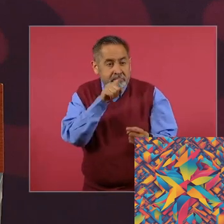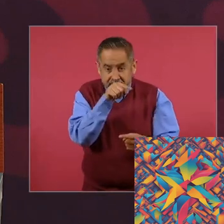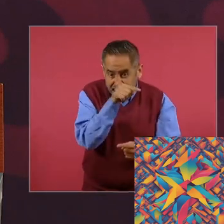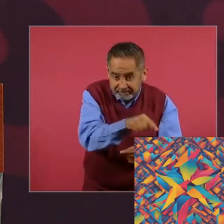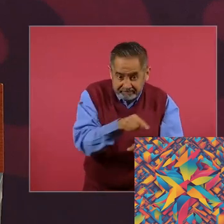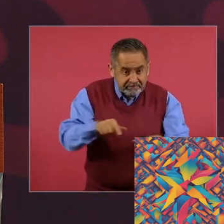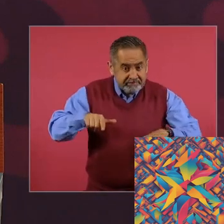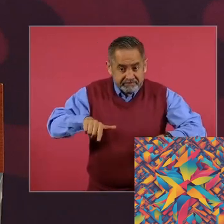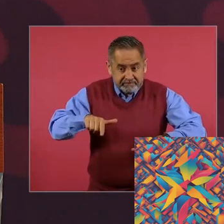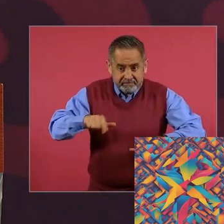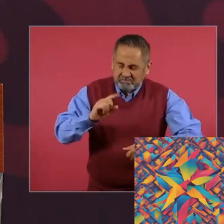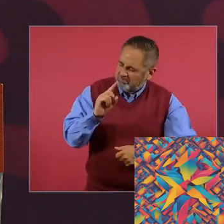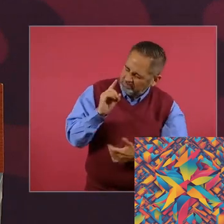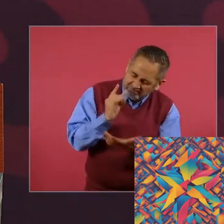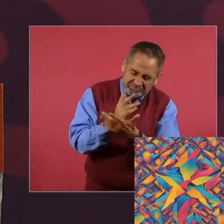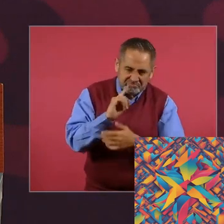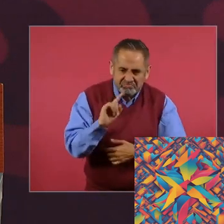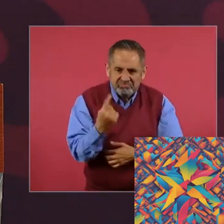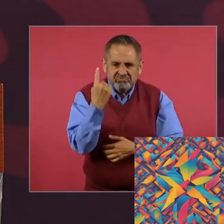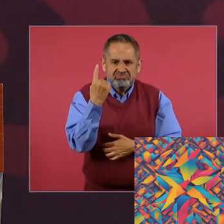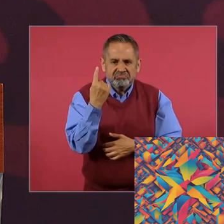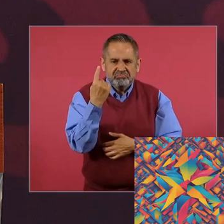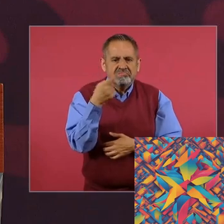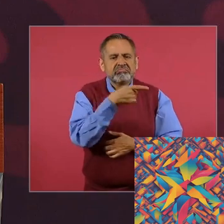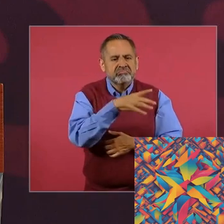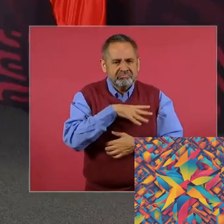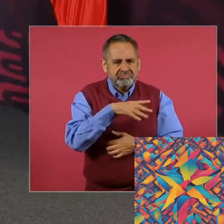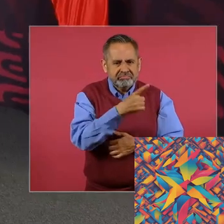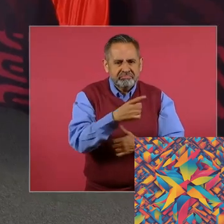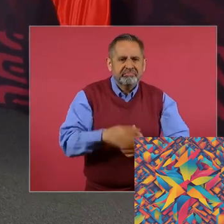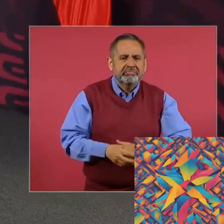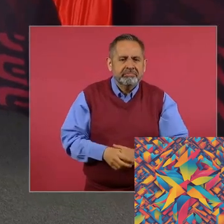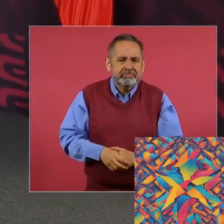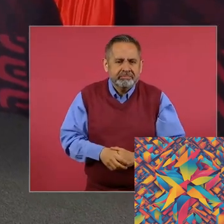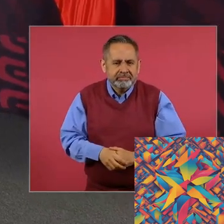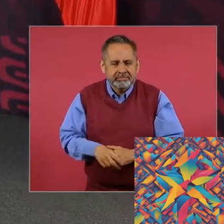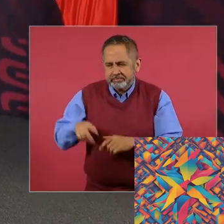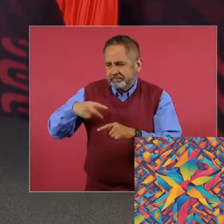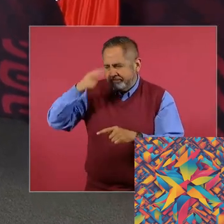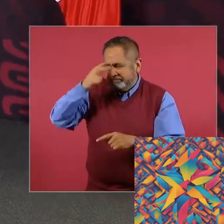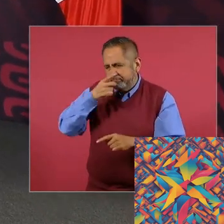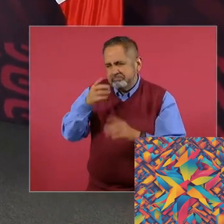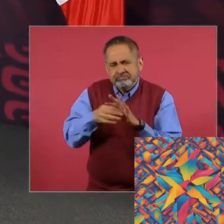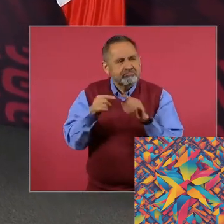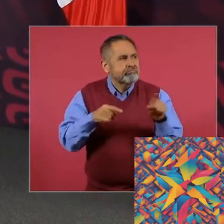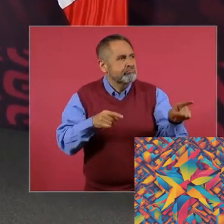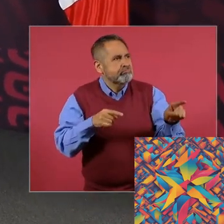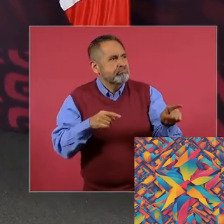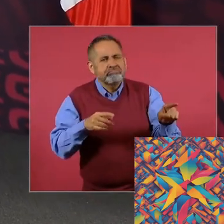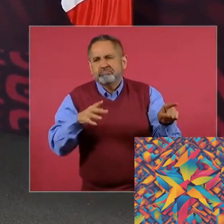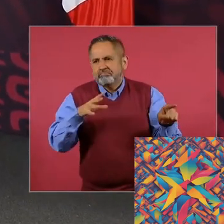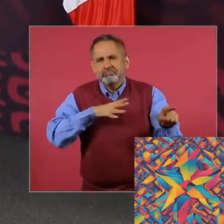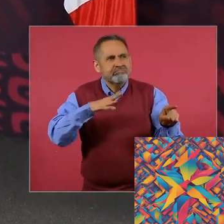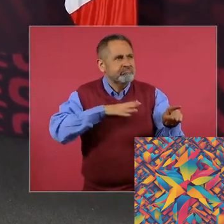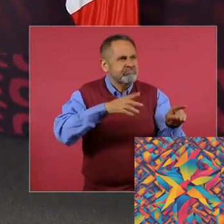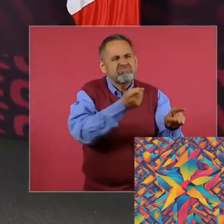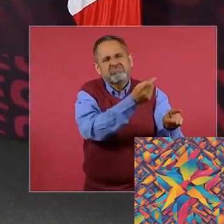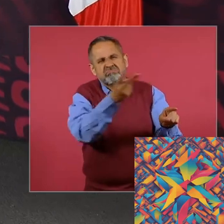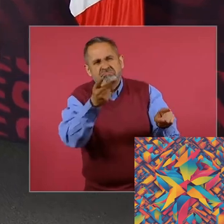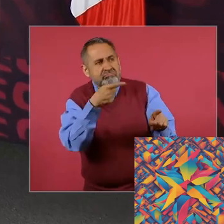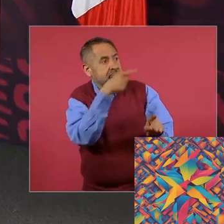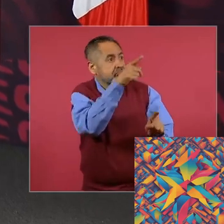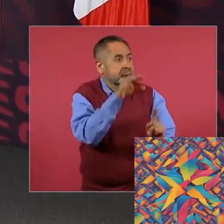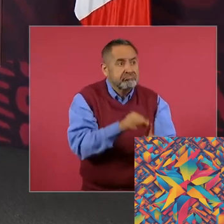ejecutado para evitar cualquier percepción de autoritarismo. Sin embargo, la crítica de que México se está convirtiendo en una dictadura